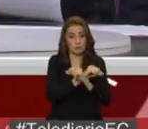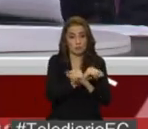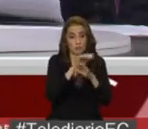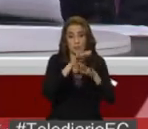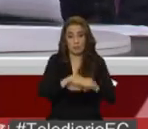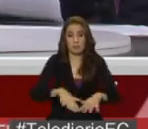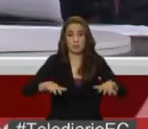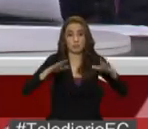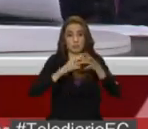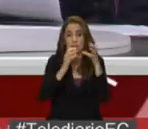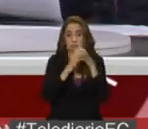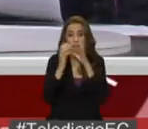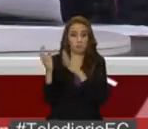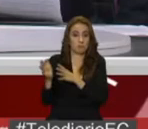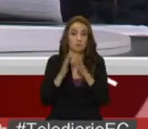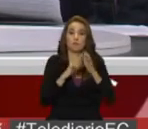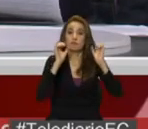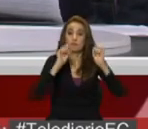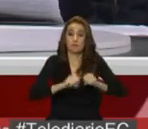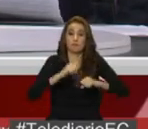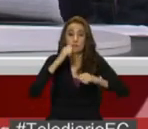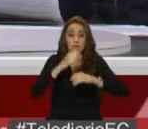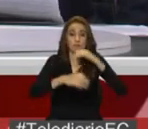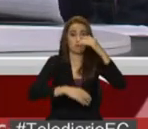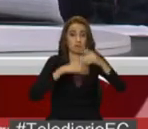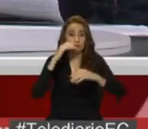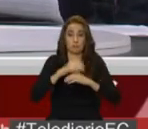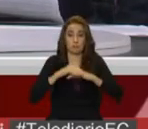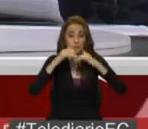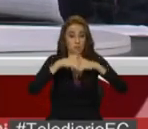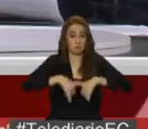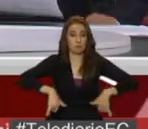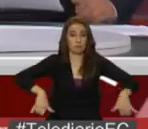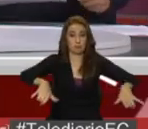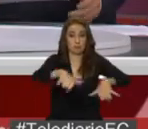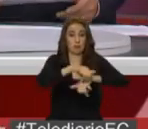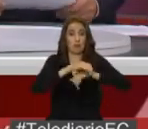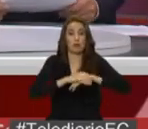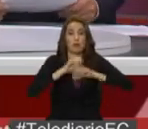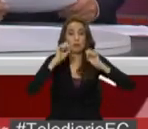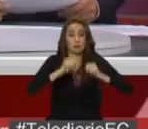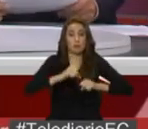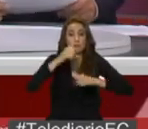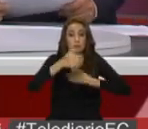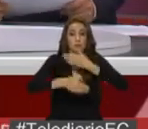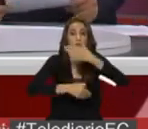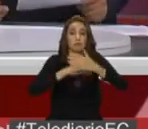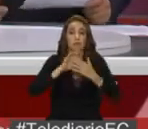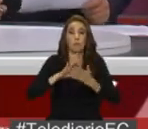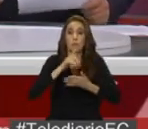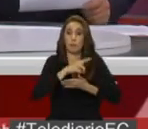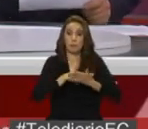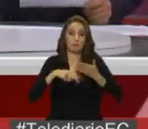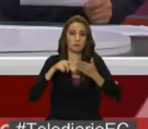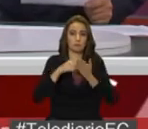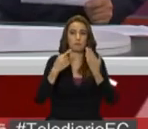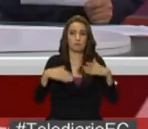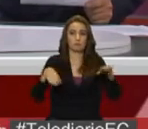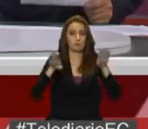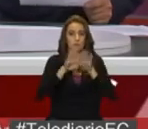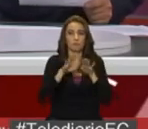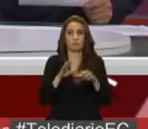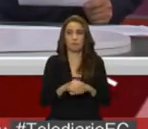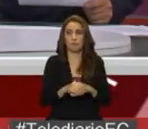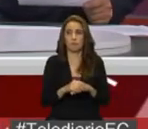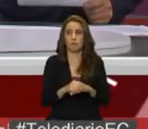de la ciudadanía que debe ser permitido por la Administración de Justicia, está en este momento coartado, bloqueado. ¿Qué tipo de